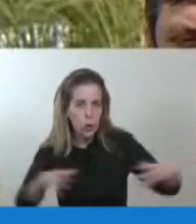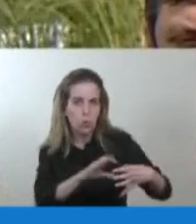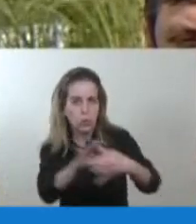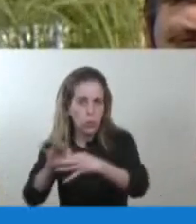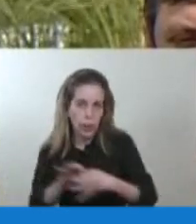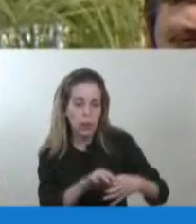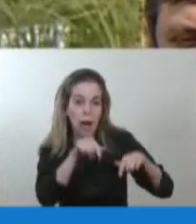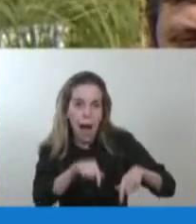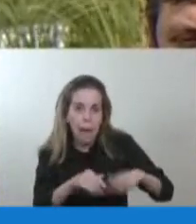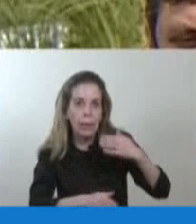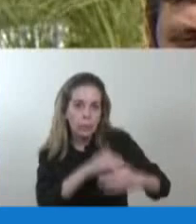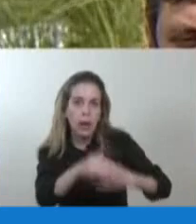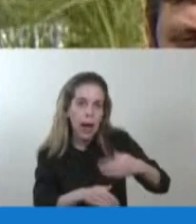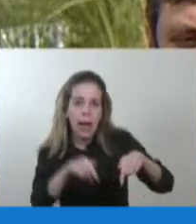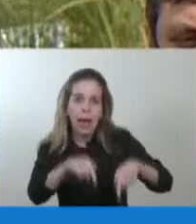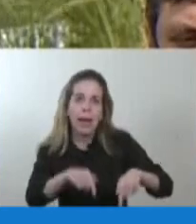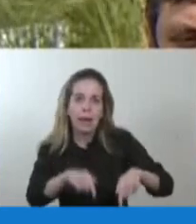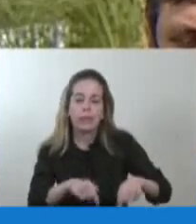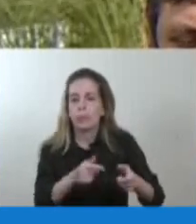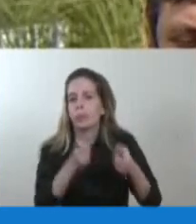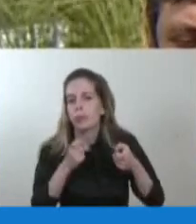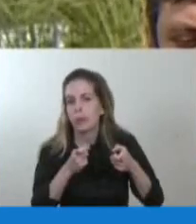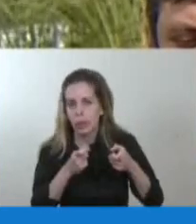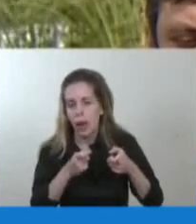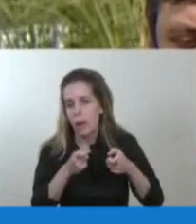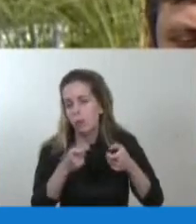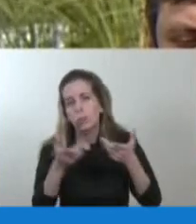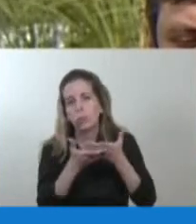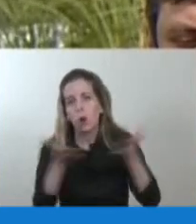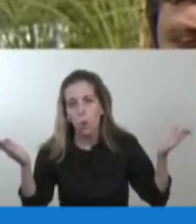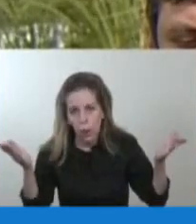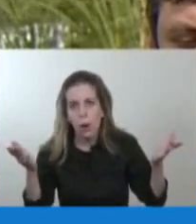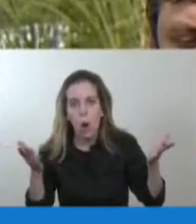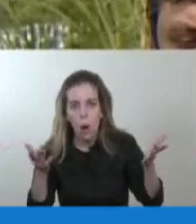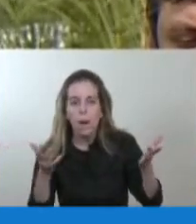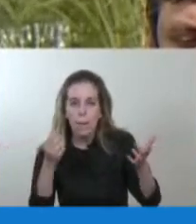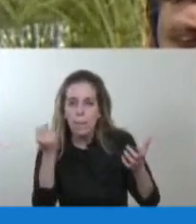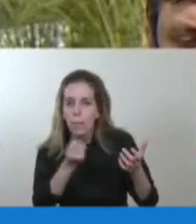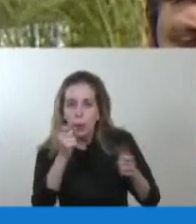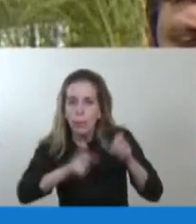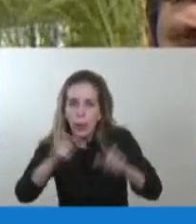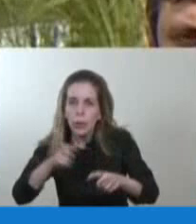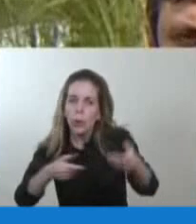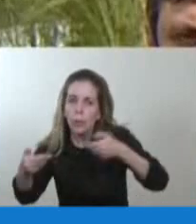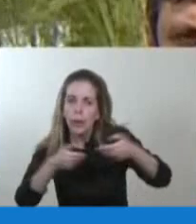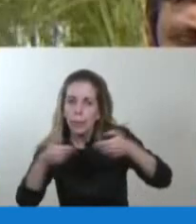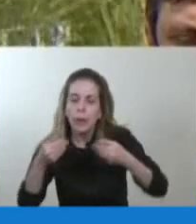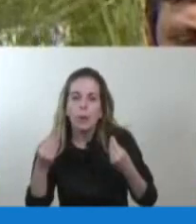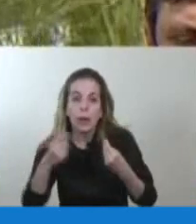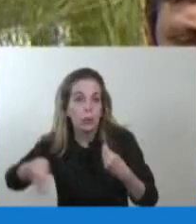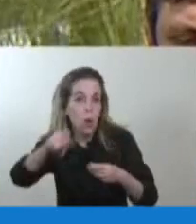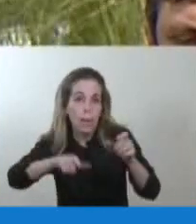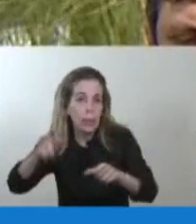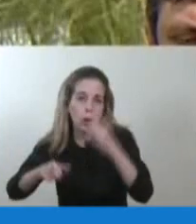en esto que es tan necesario que es tan público que la gente lo marca como de principal preocupación